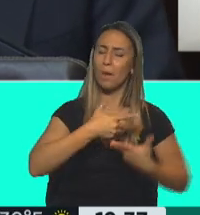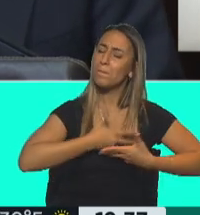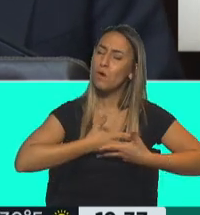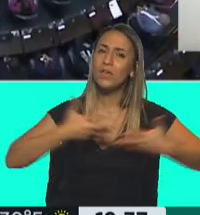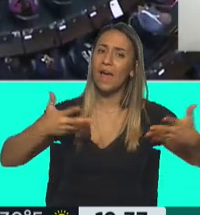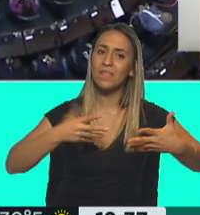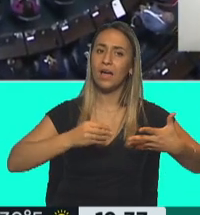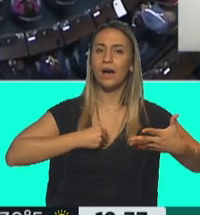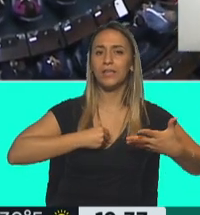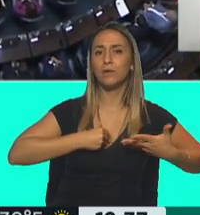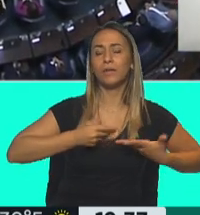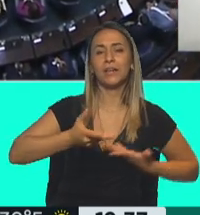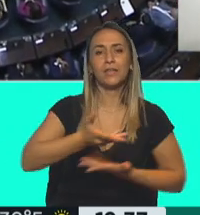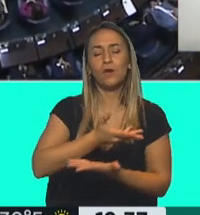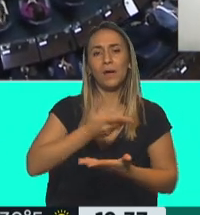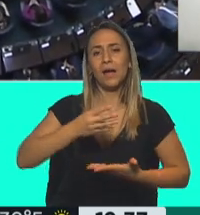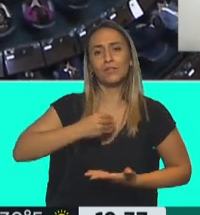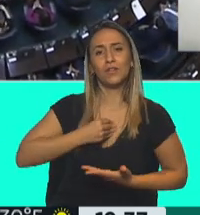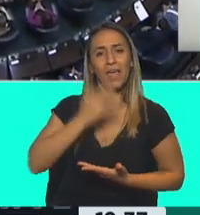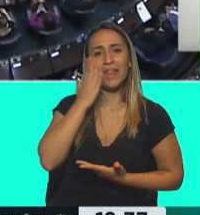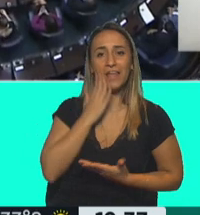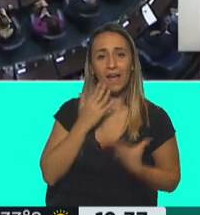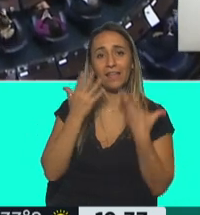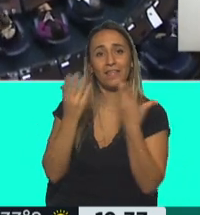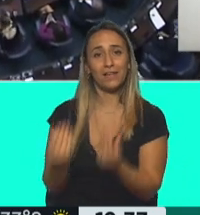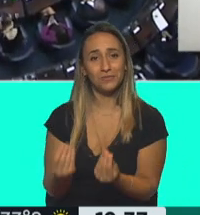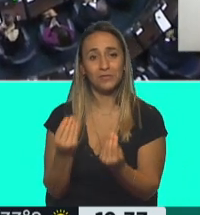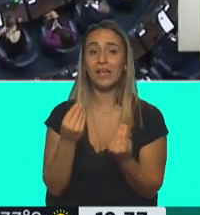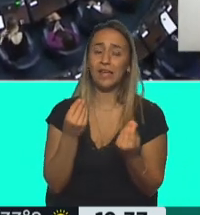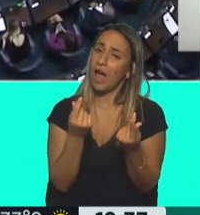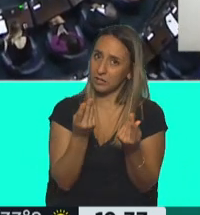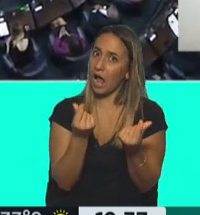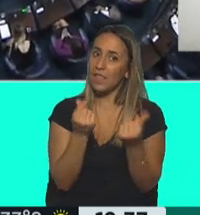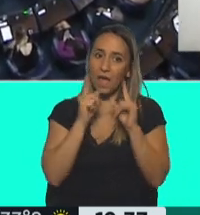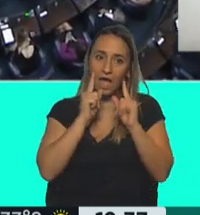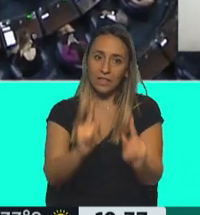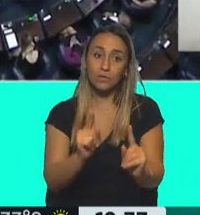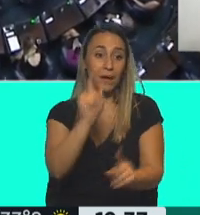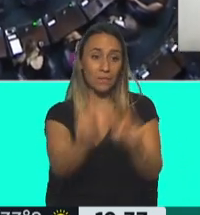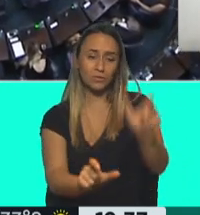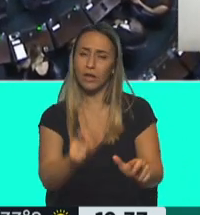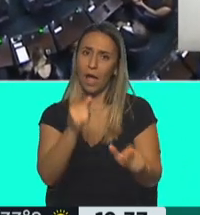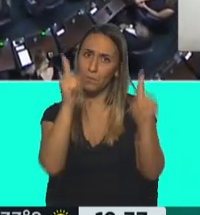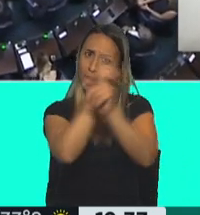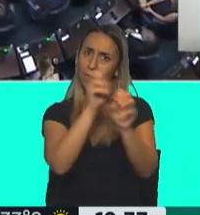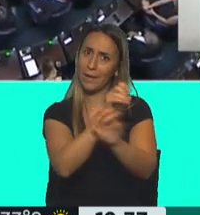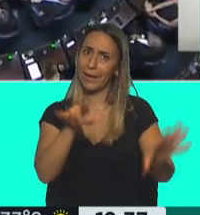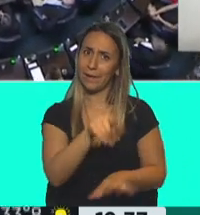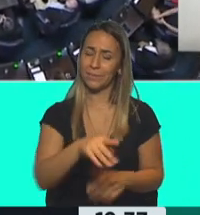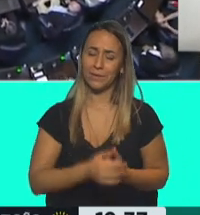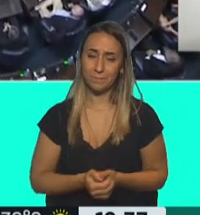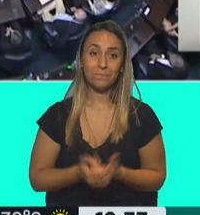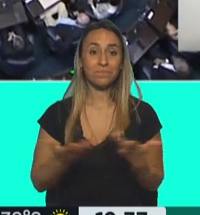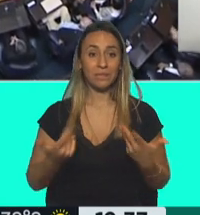muy solidaria, que garantiza el acceso a la salud de muchísima calidad a las personas que tienen problemas muy grandes. Estaba en una situación